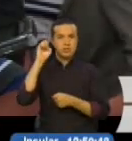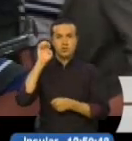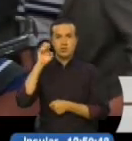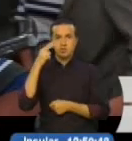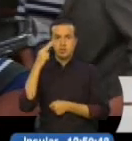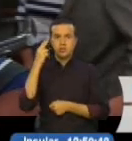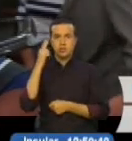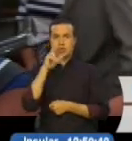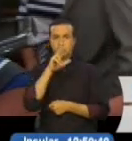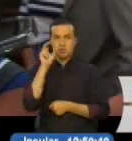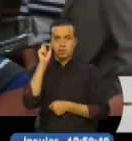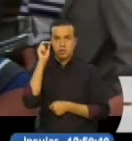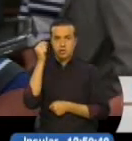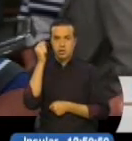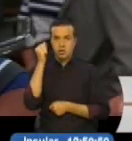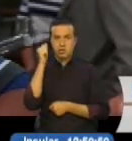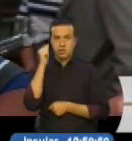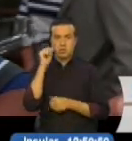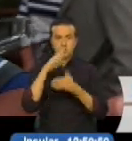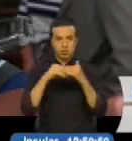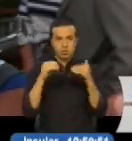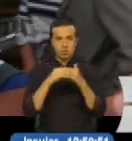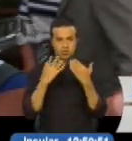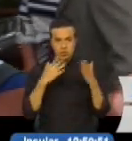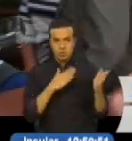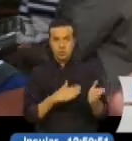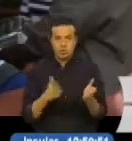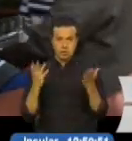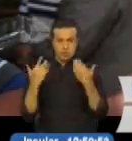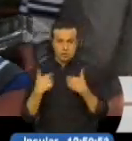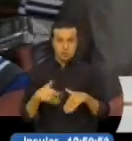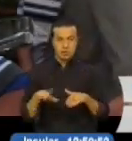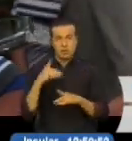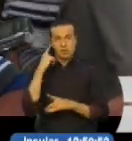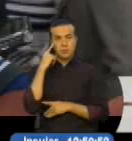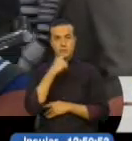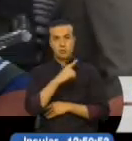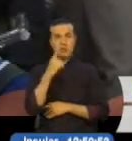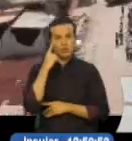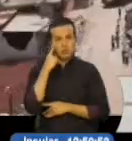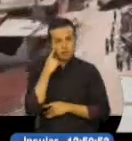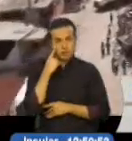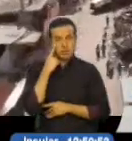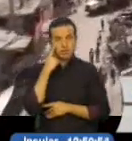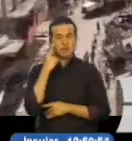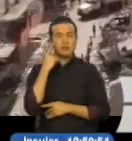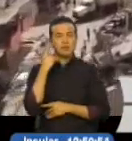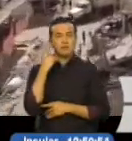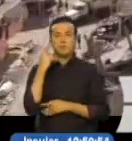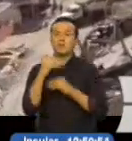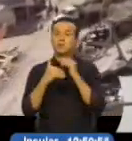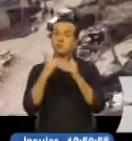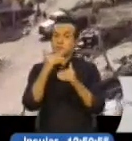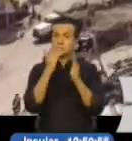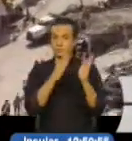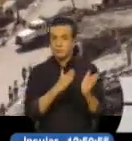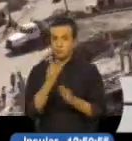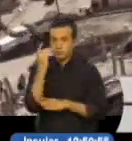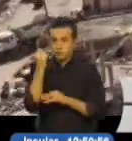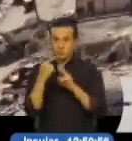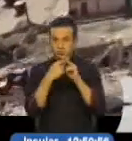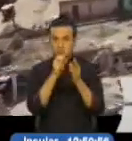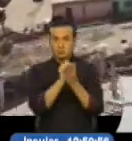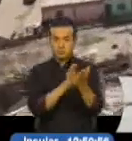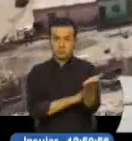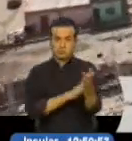30 millones de US dólares. Pero están en identificación. Mientras que también se prepara un préstamo para